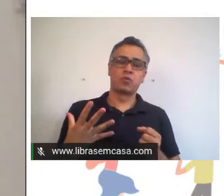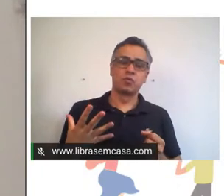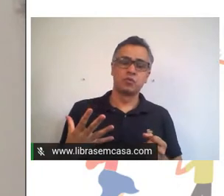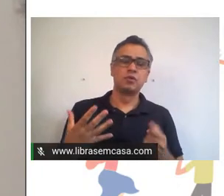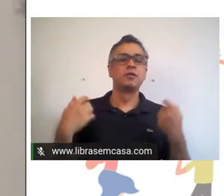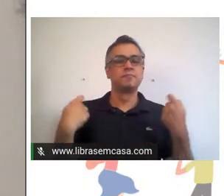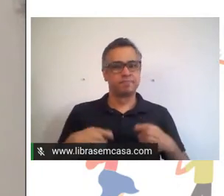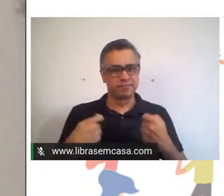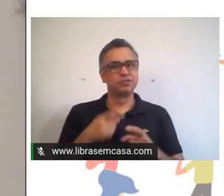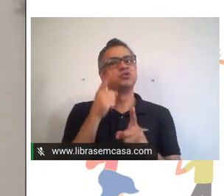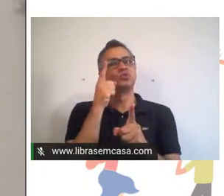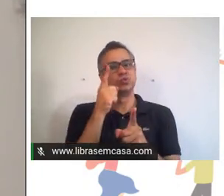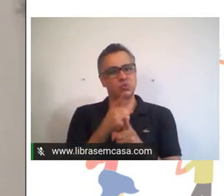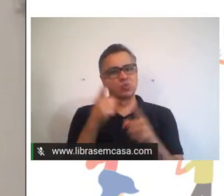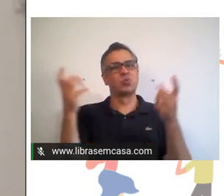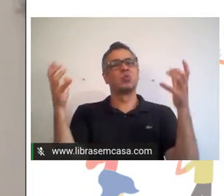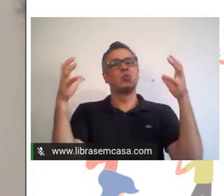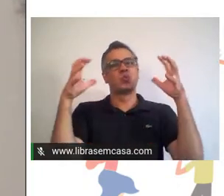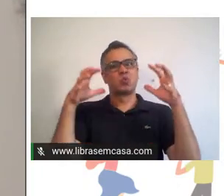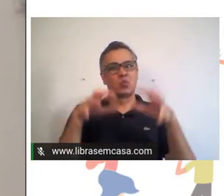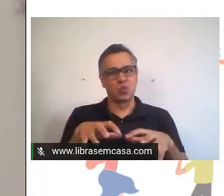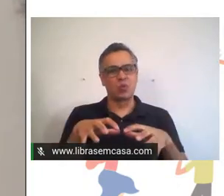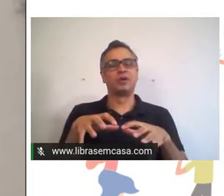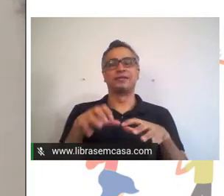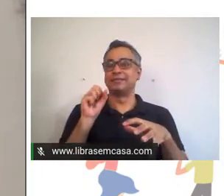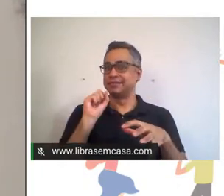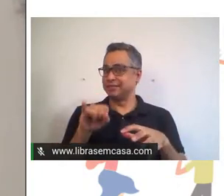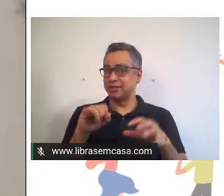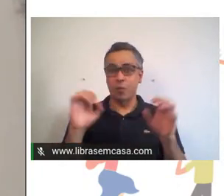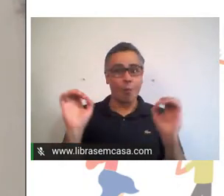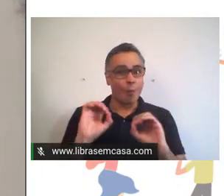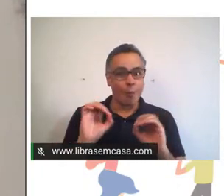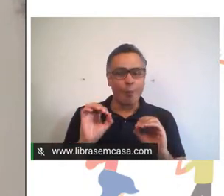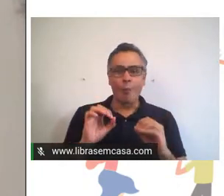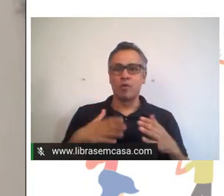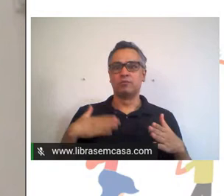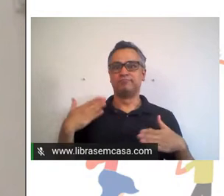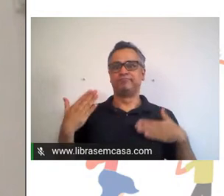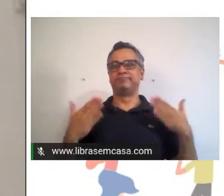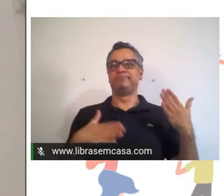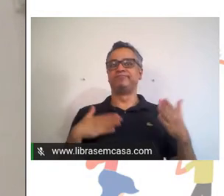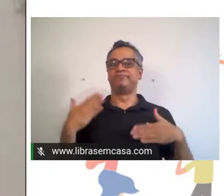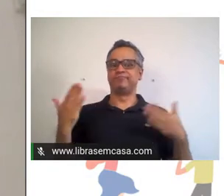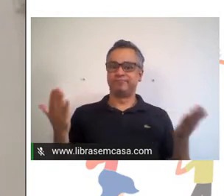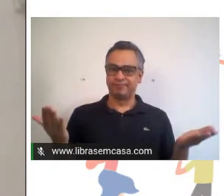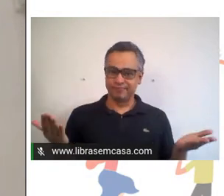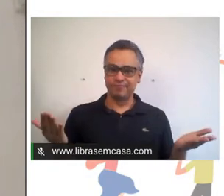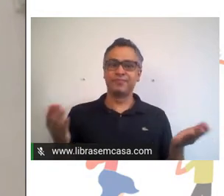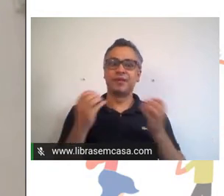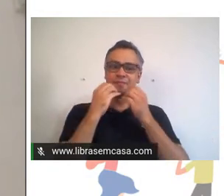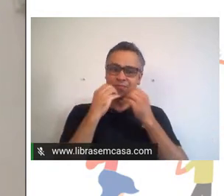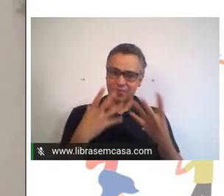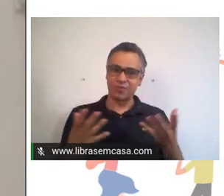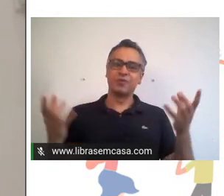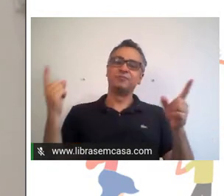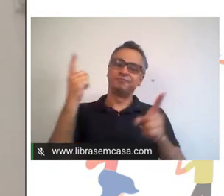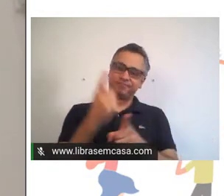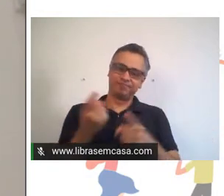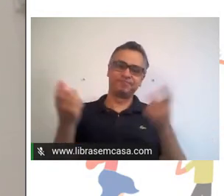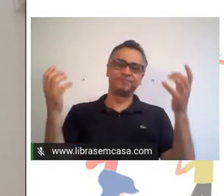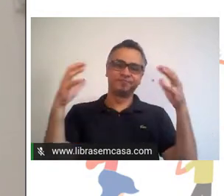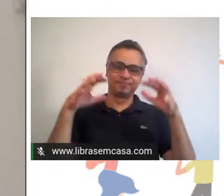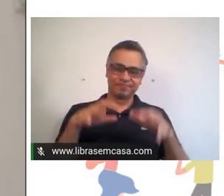ese encuentro es ya de por sí algo que nos que abisma, ¿no? Poder encontrarnos está buenísimo,